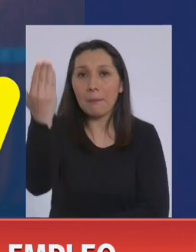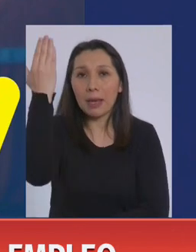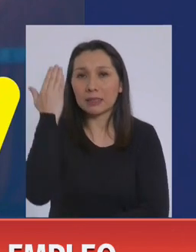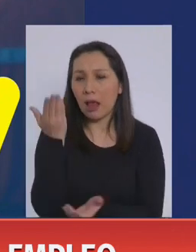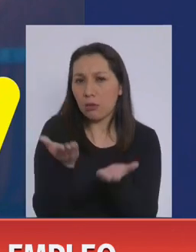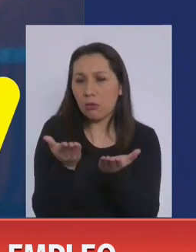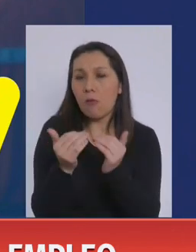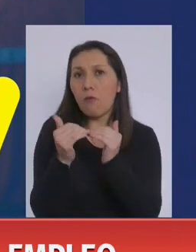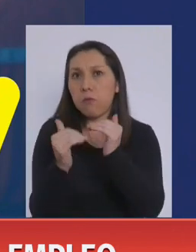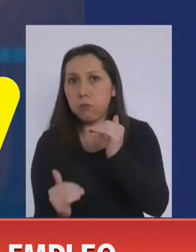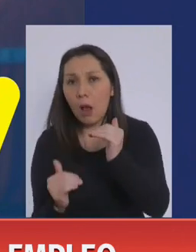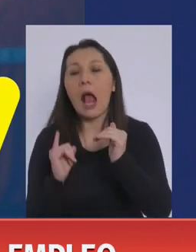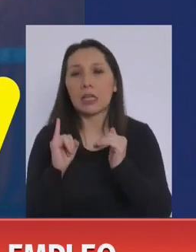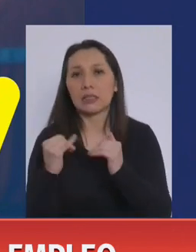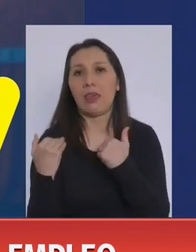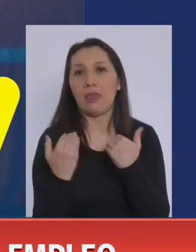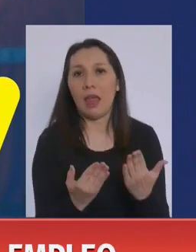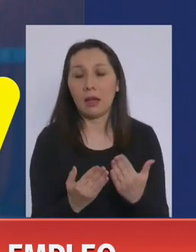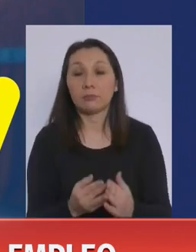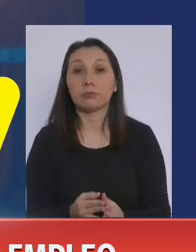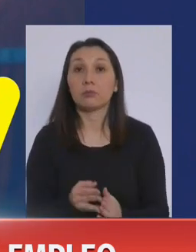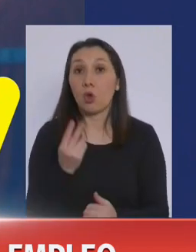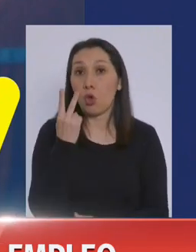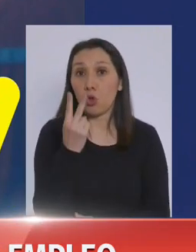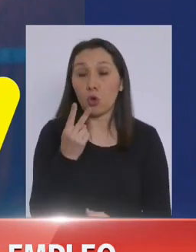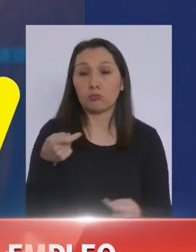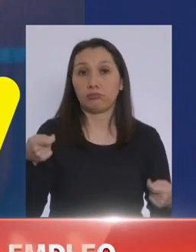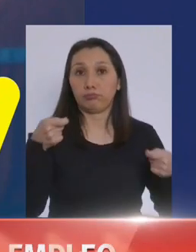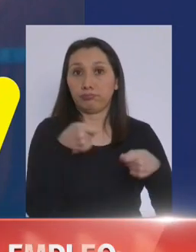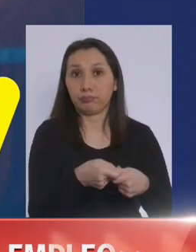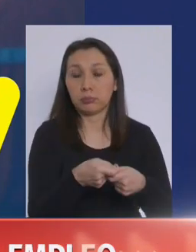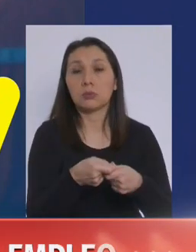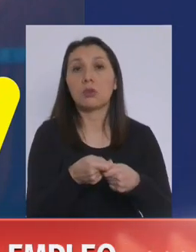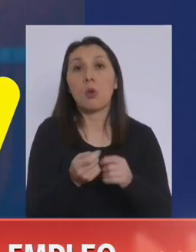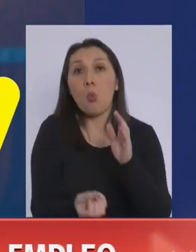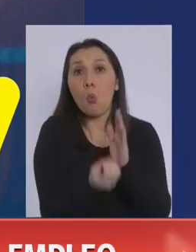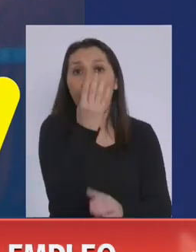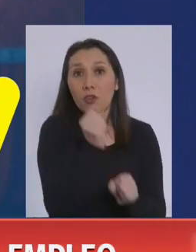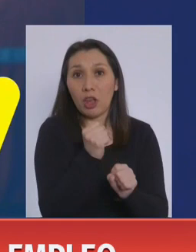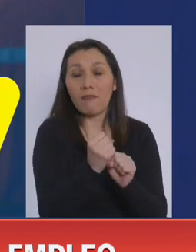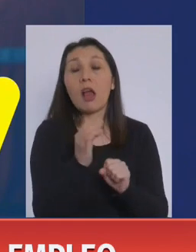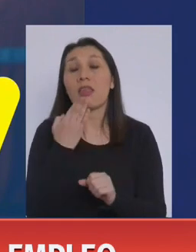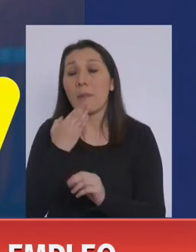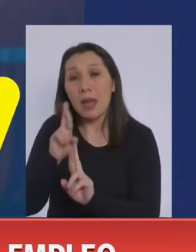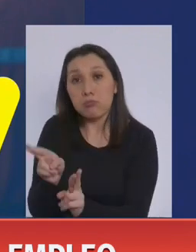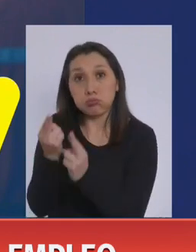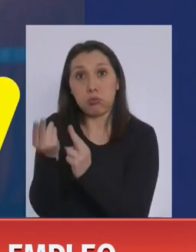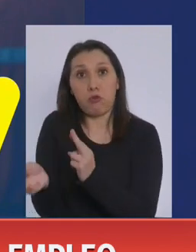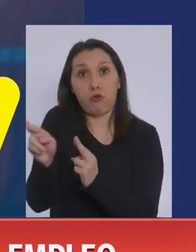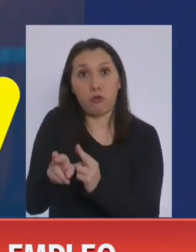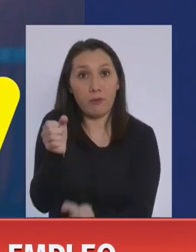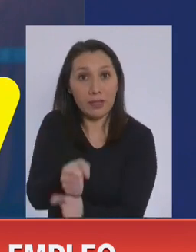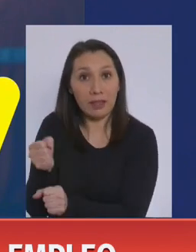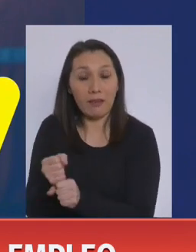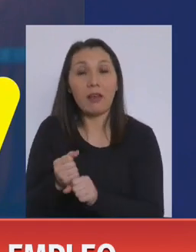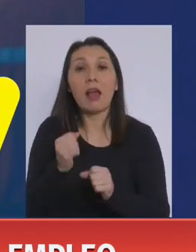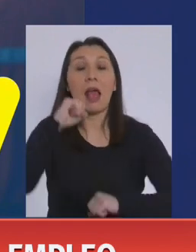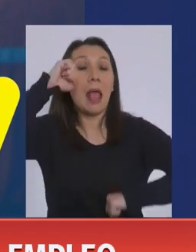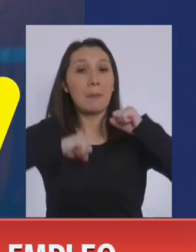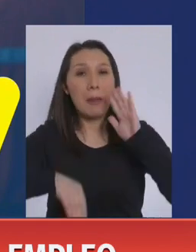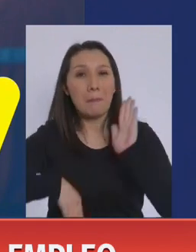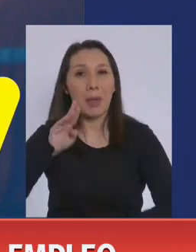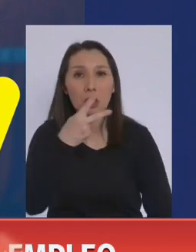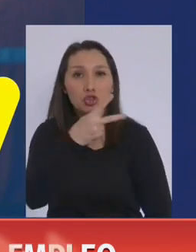año anterior. Y para acceder a ambos subsidios de creación y de recuperación de empleos, las empresas con más de